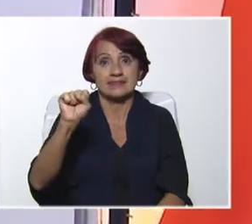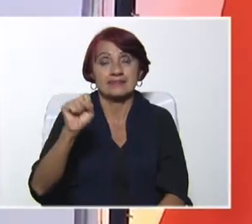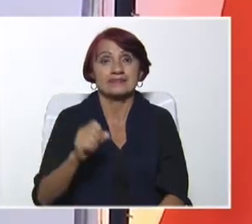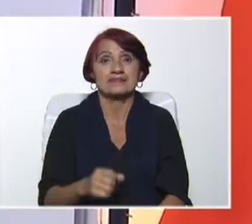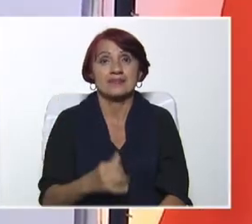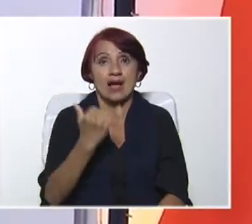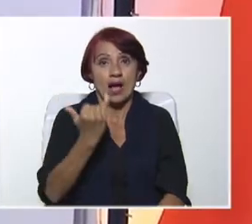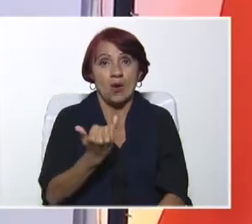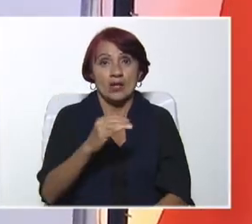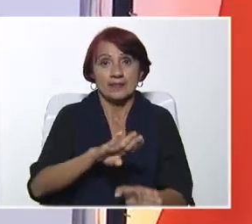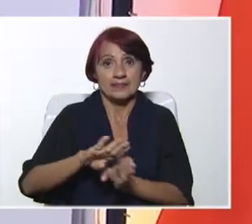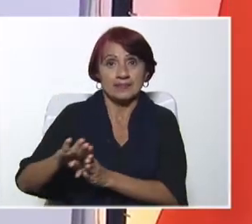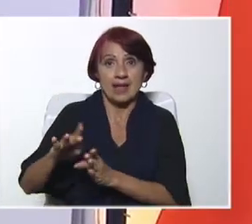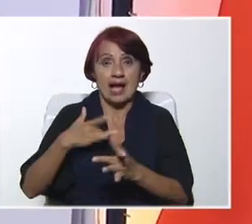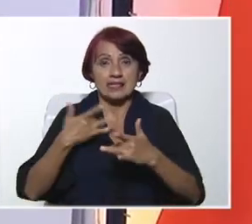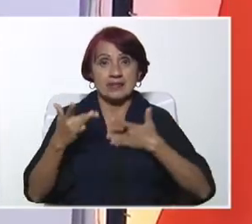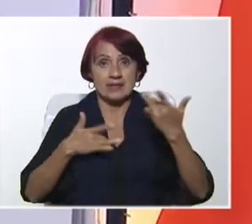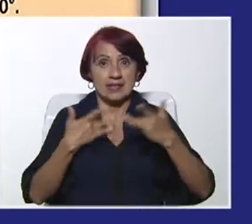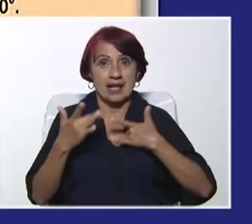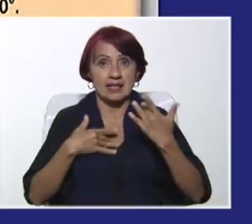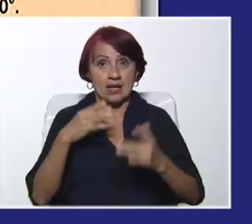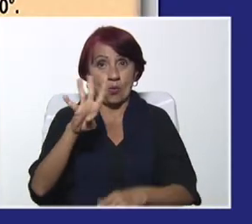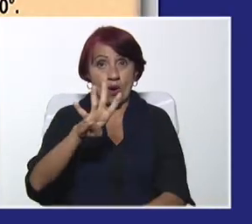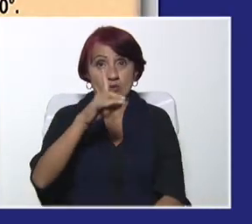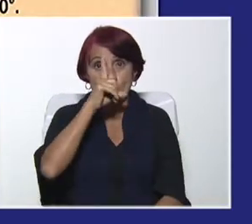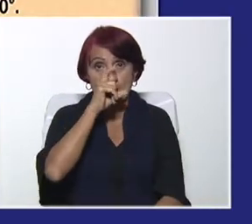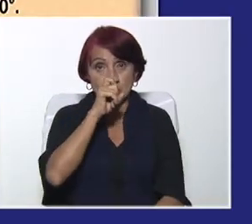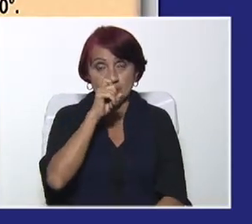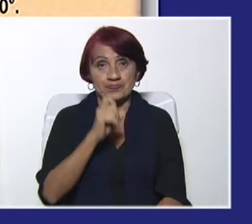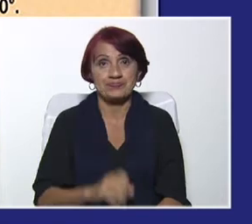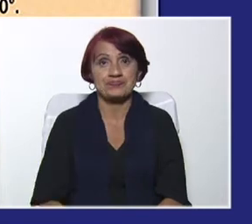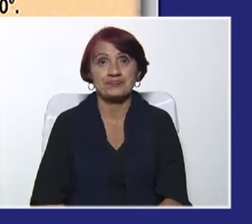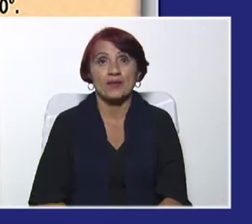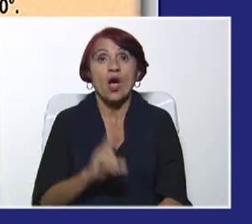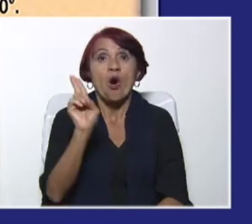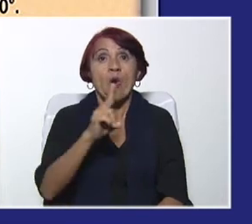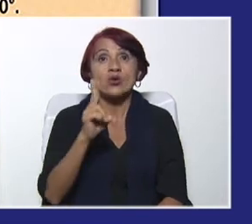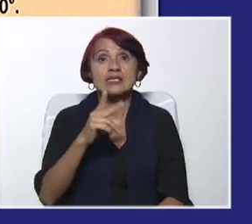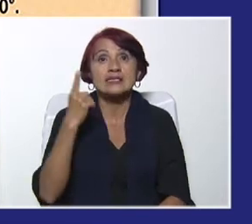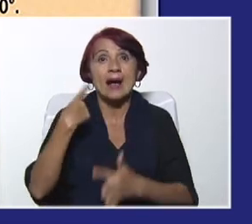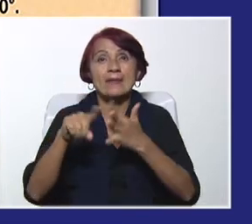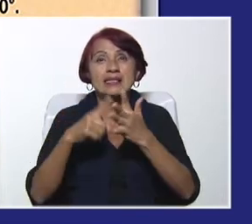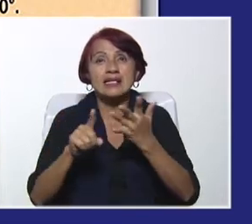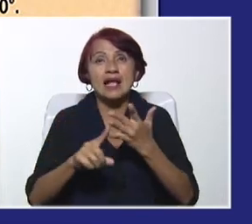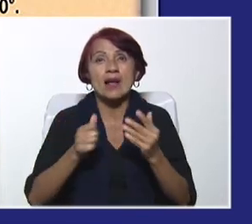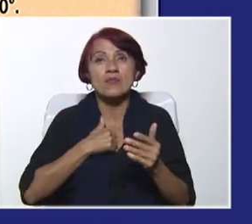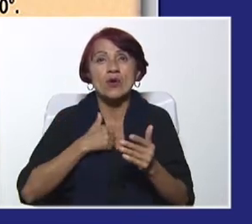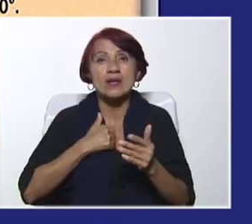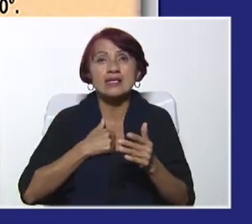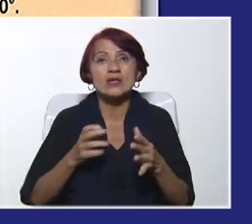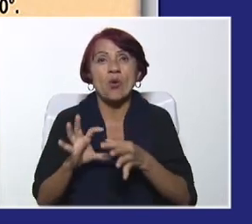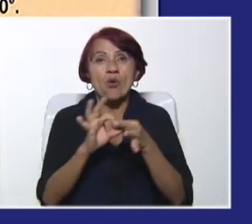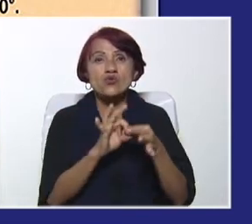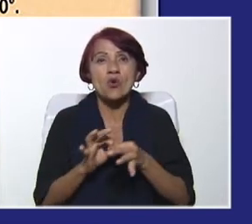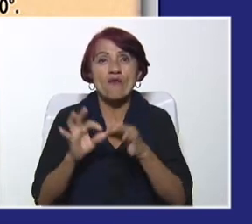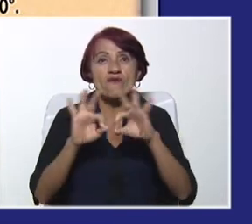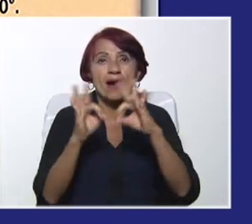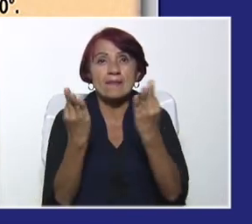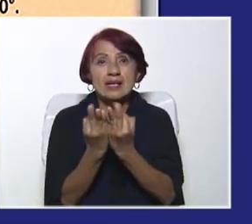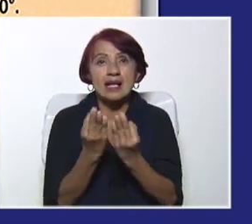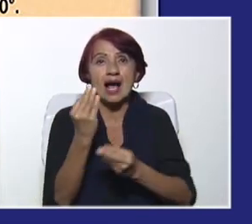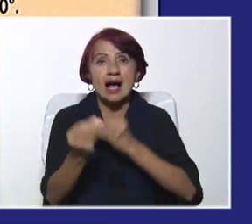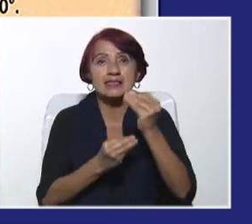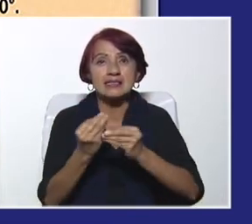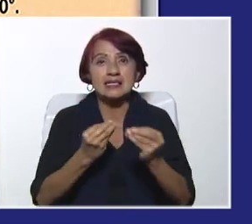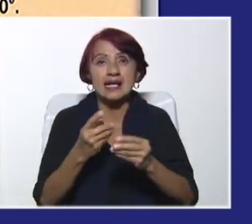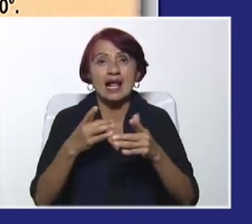Vamos ahora con las actividades de cuarto año. Utilizando materiales de provecho y en unión familiar, realiza